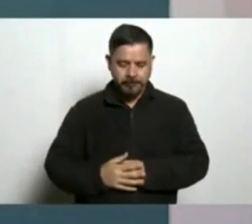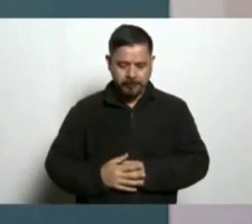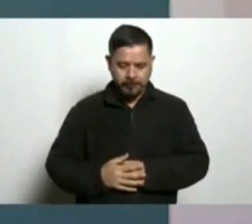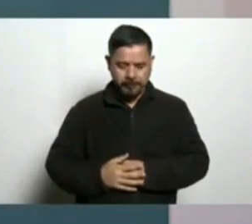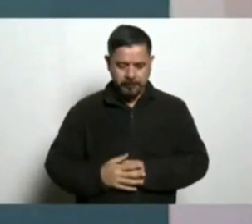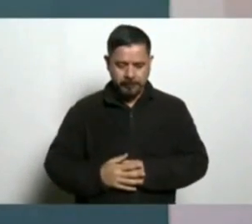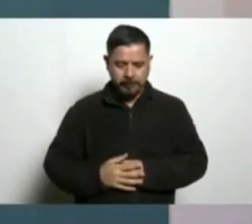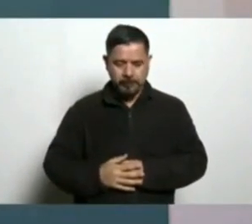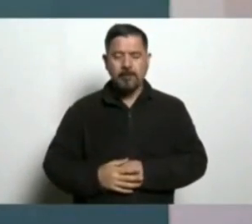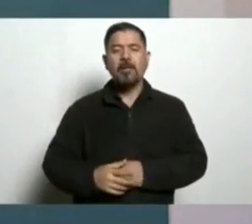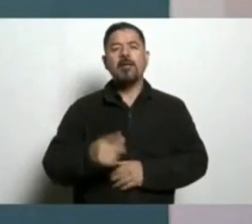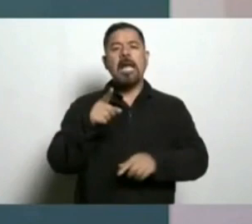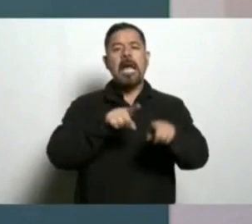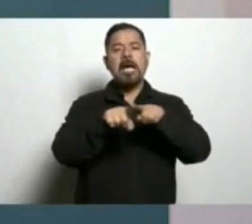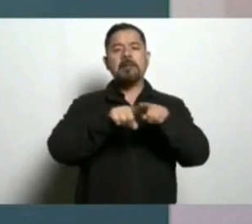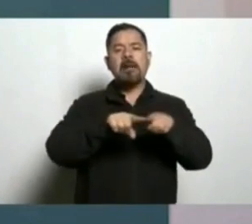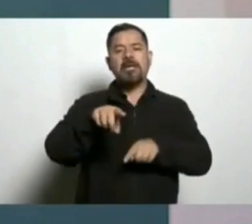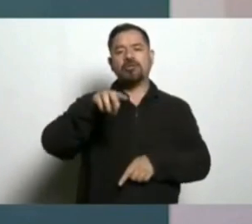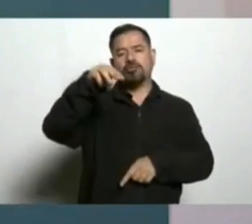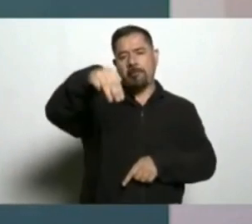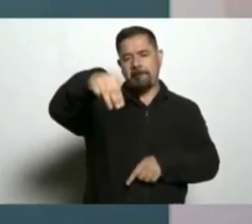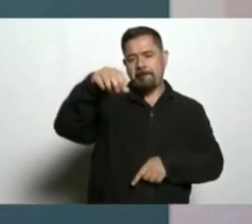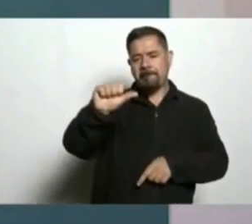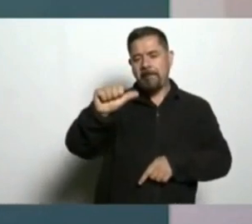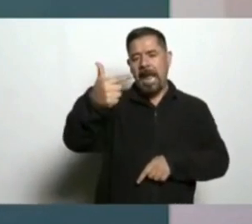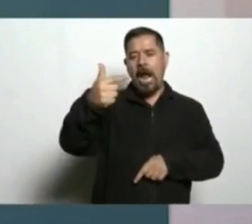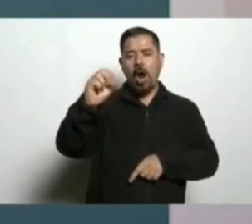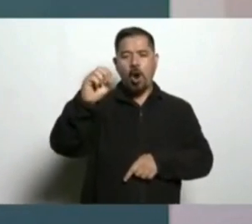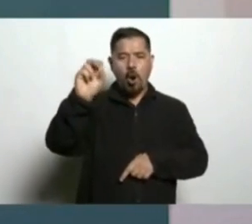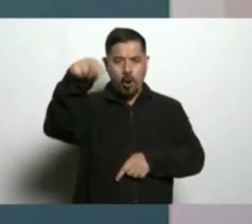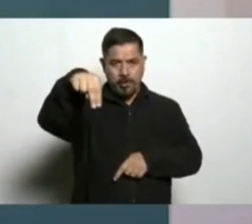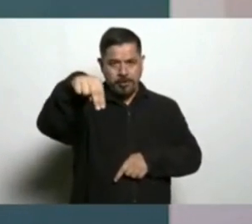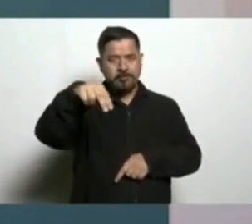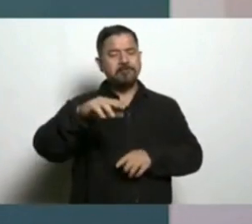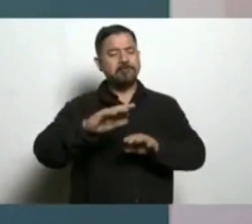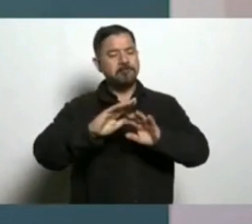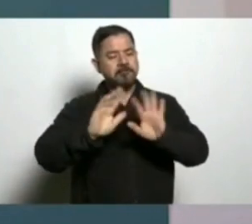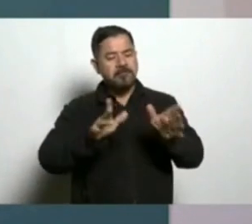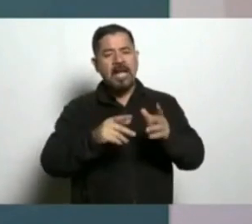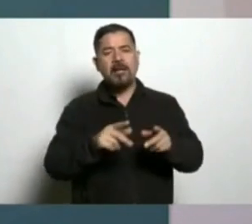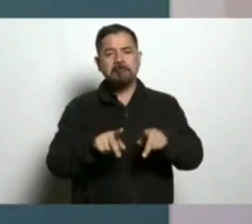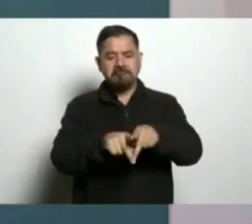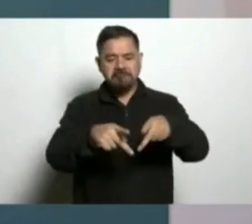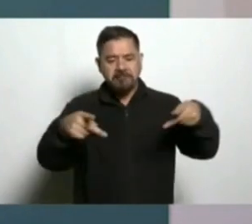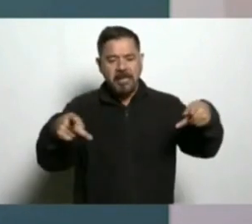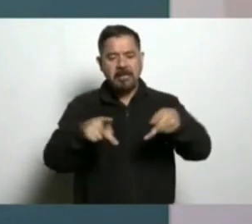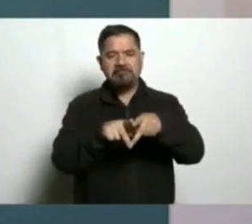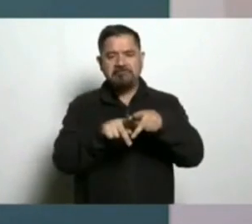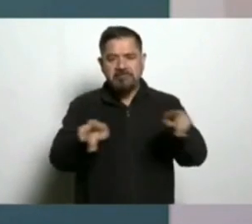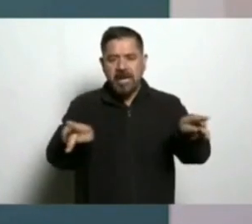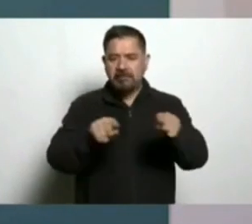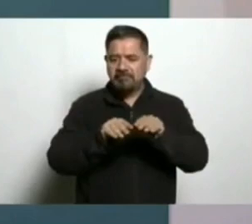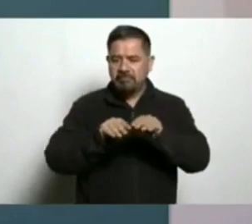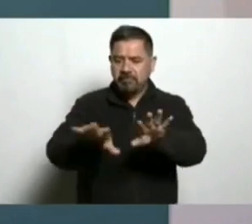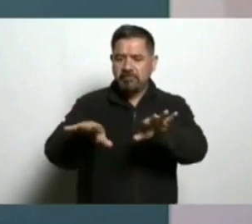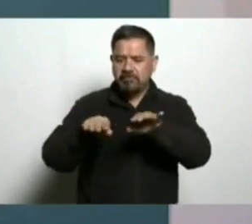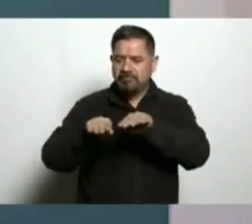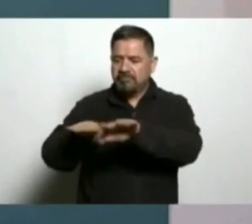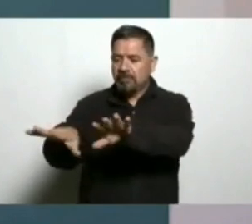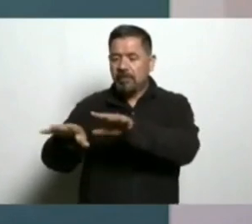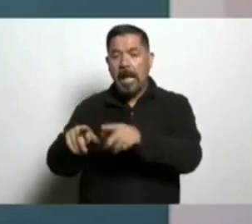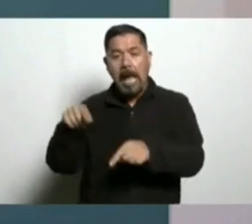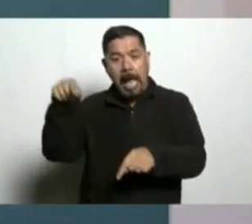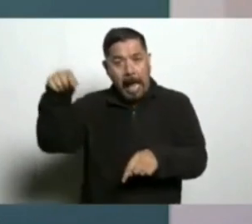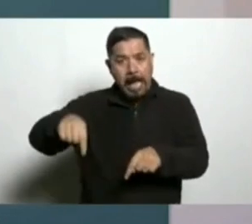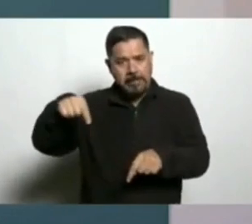los magonistas empezaron a enviar propaganda a Cananea,